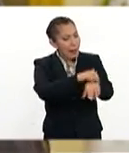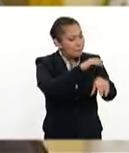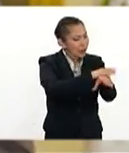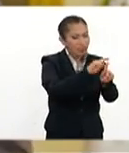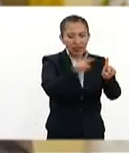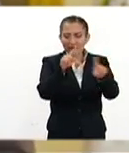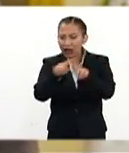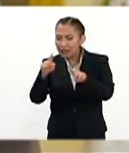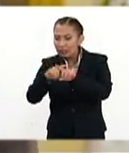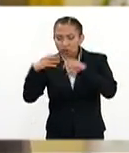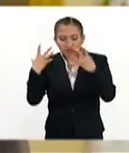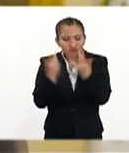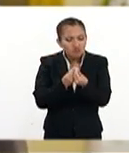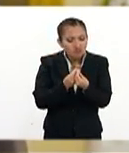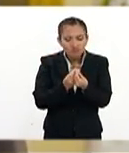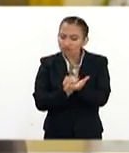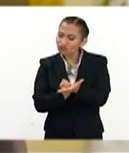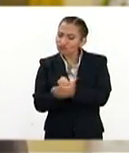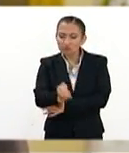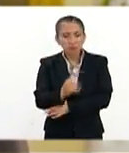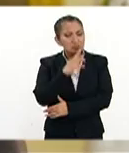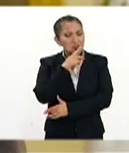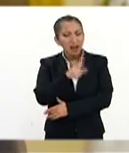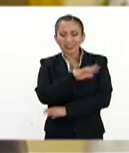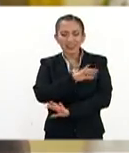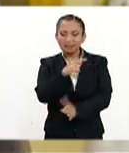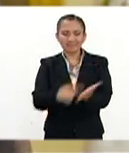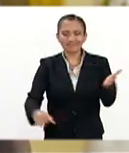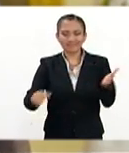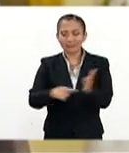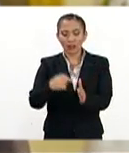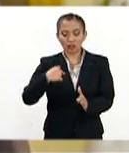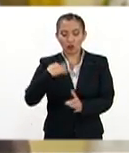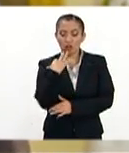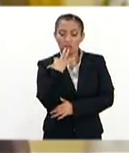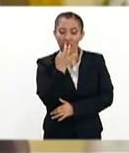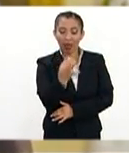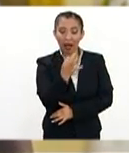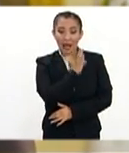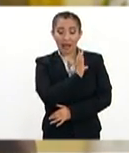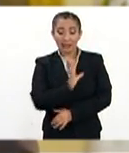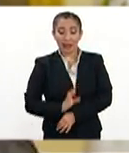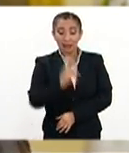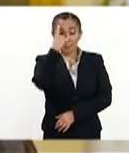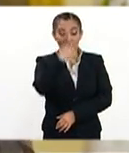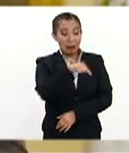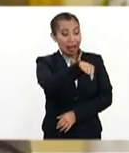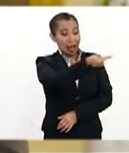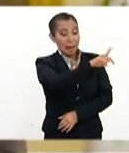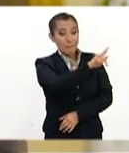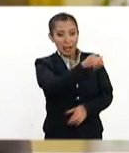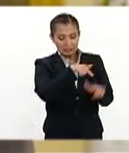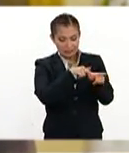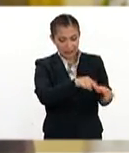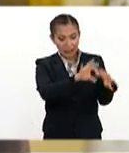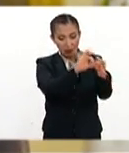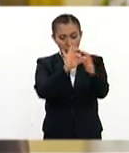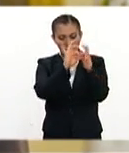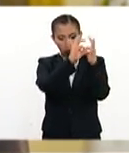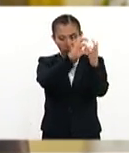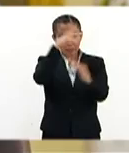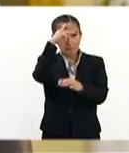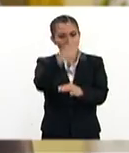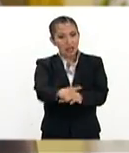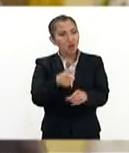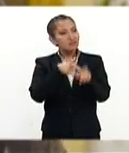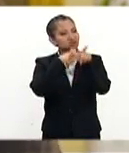colaboradores y juntos tomamos la decisión de no convertirnos en un obstáculo para que el PAN se mantenga unido y